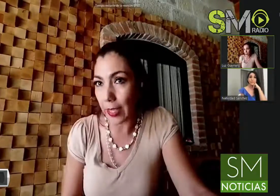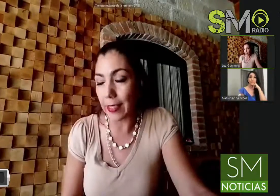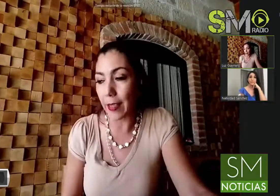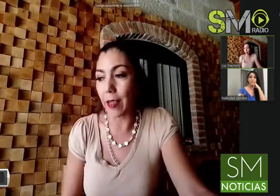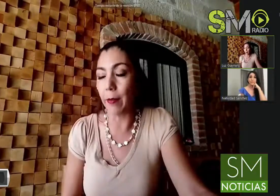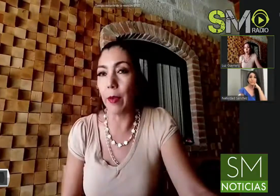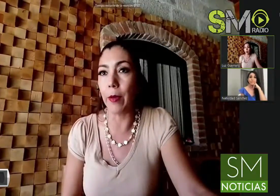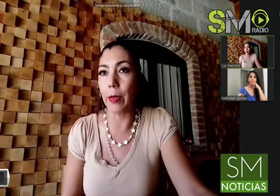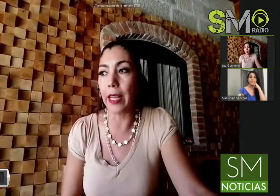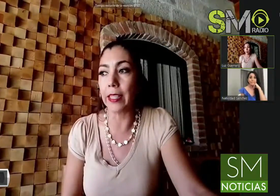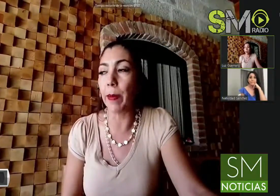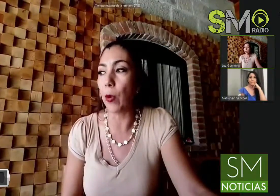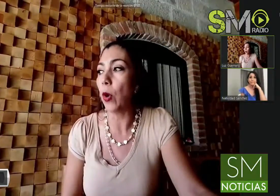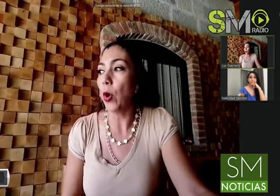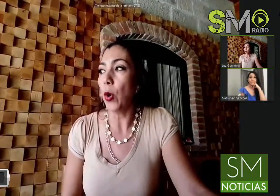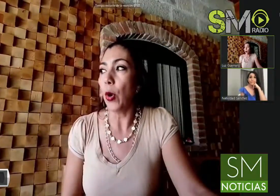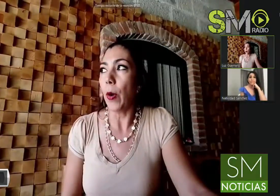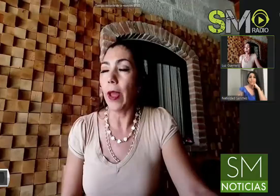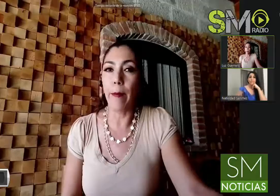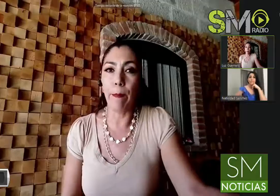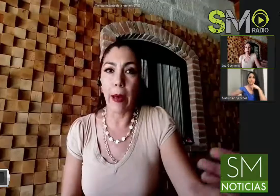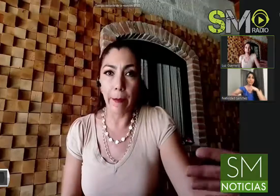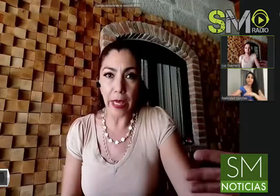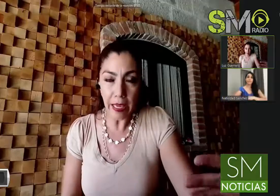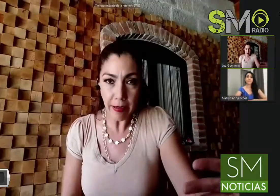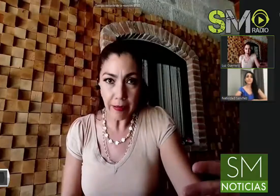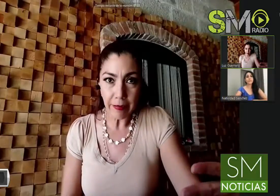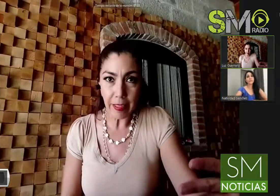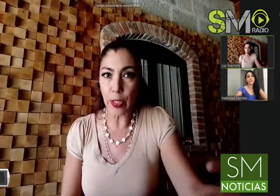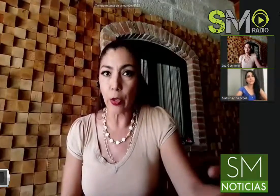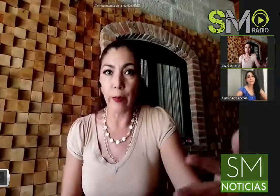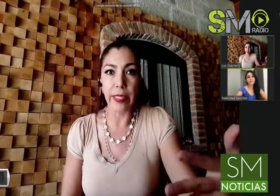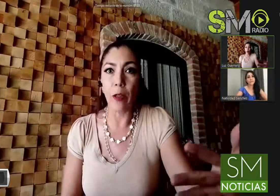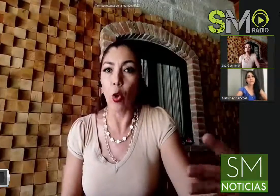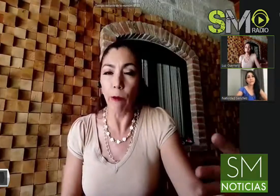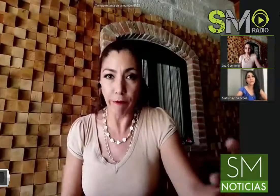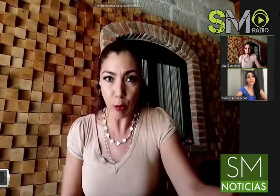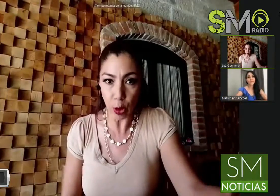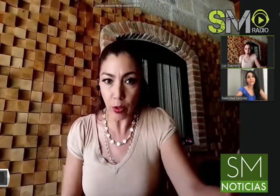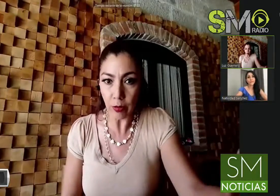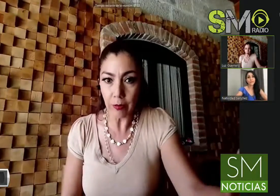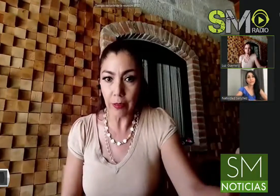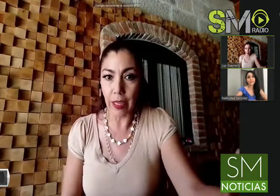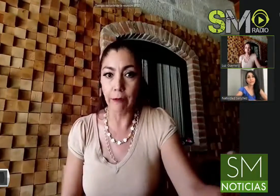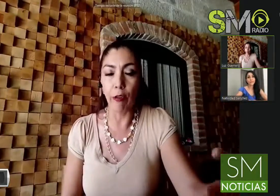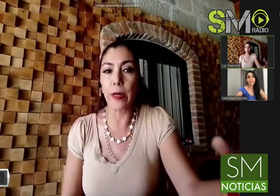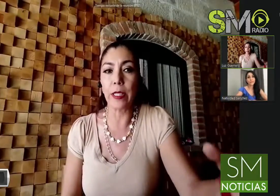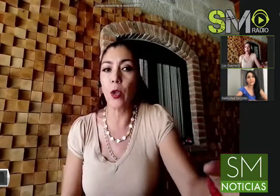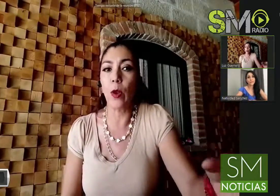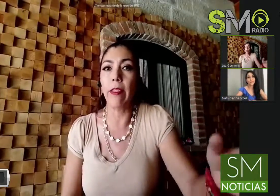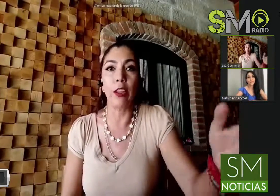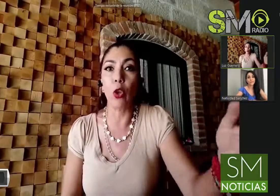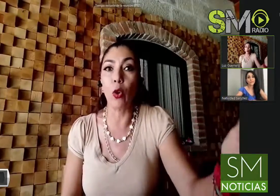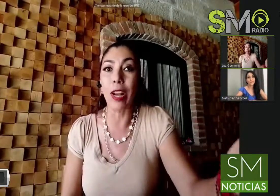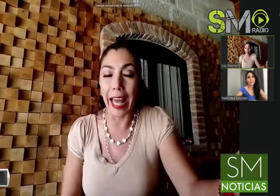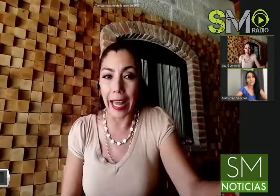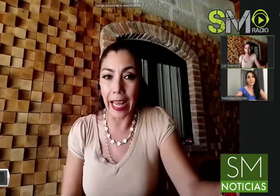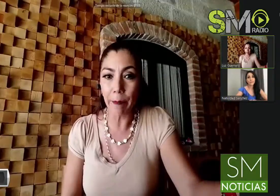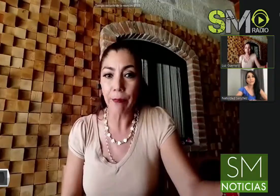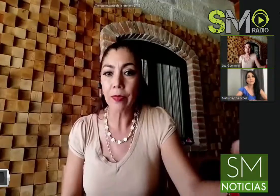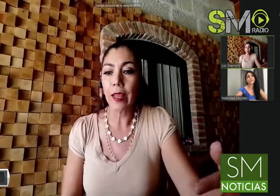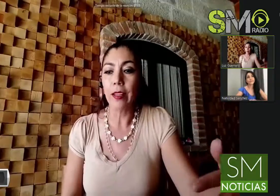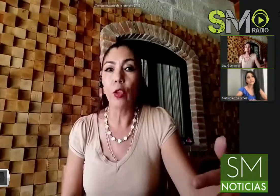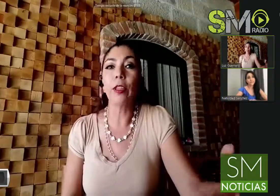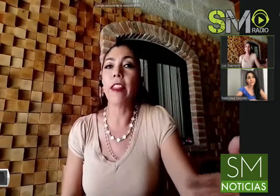lo notaste, Minati, pero a mí se me hizo demasiado confuso, la información no era del todo